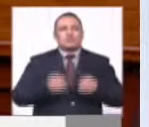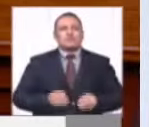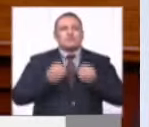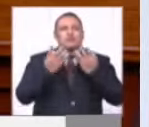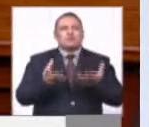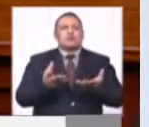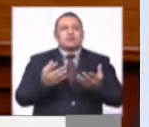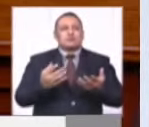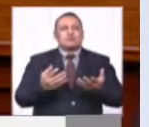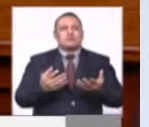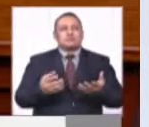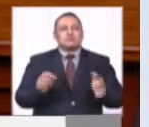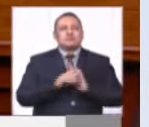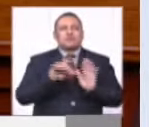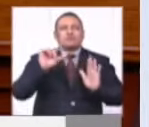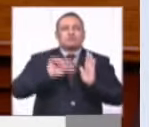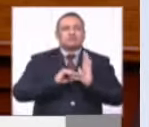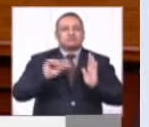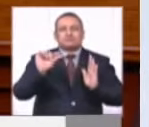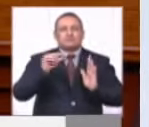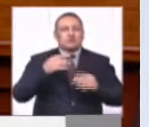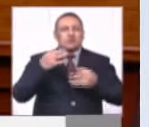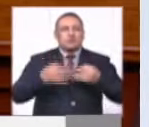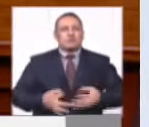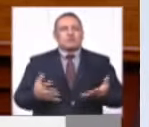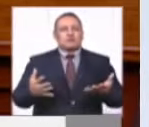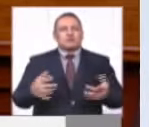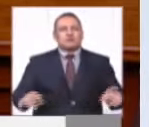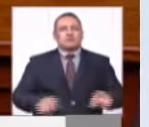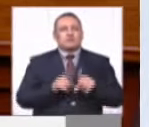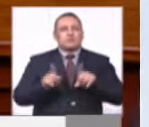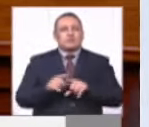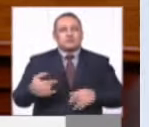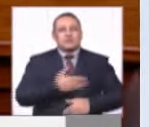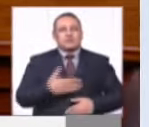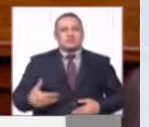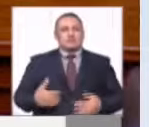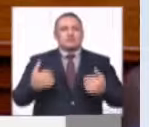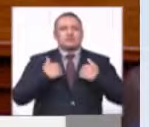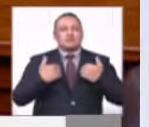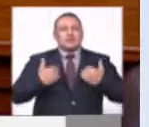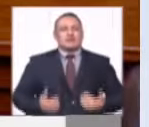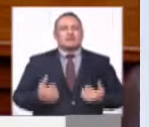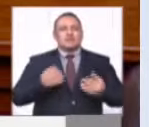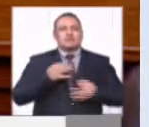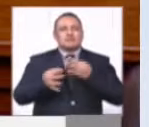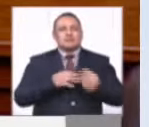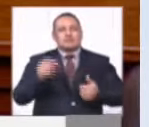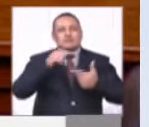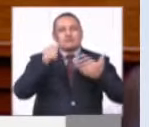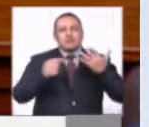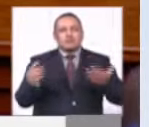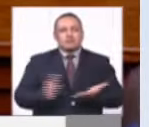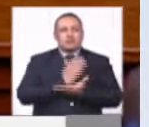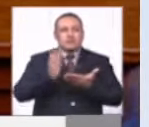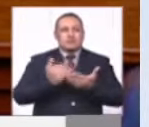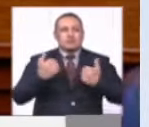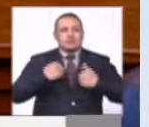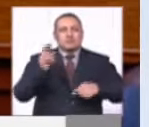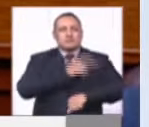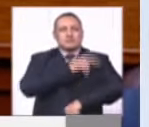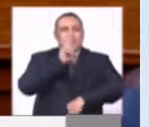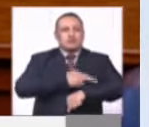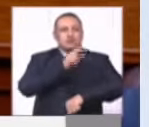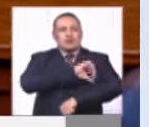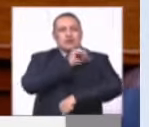declarativo, de mínimo cumplimiento. Presidente, yo me cansaría de citar los grandes problemas que tiene mi región